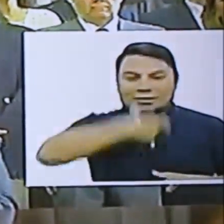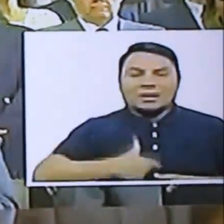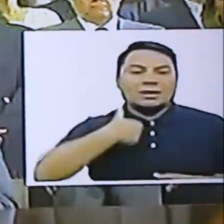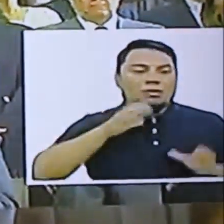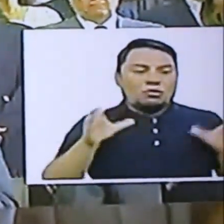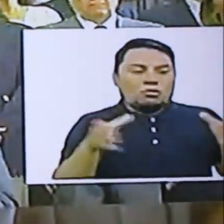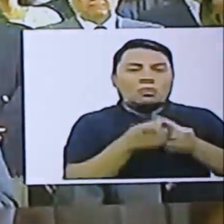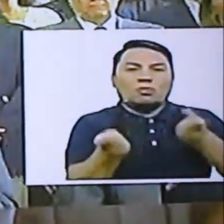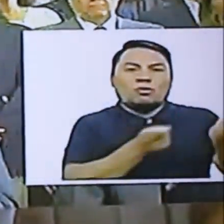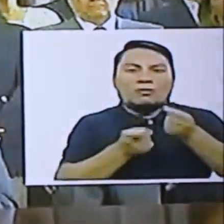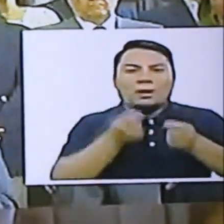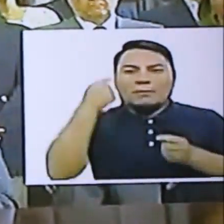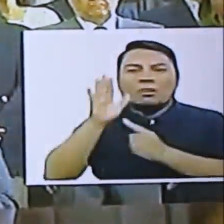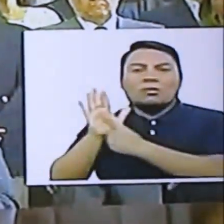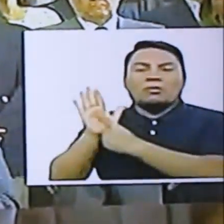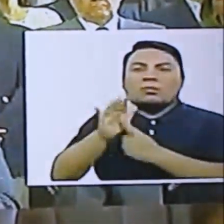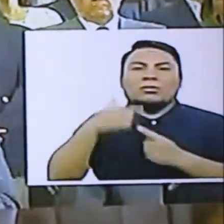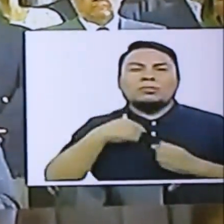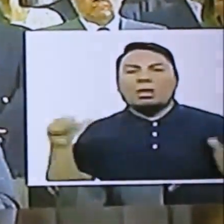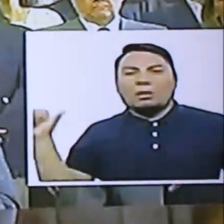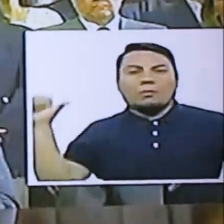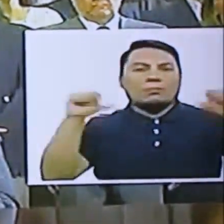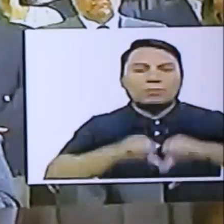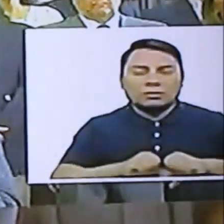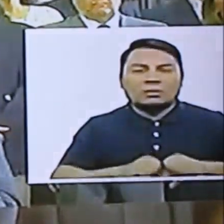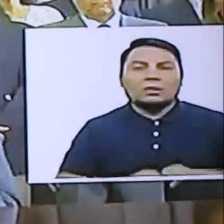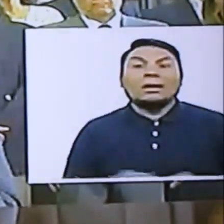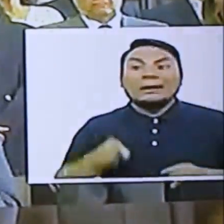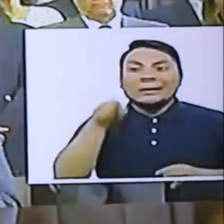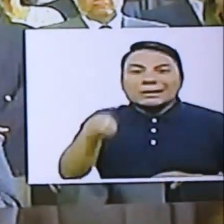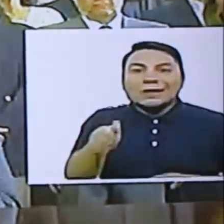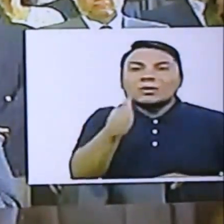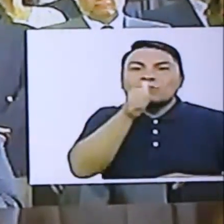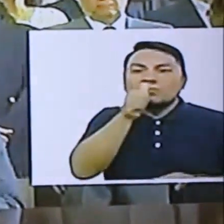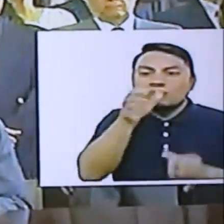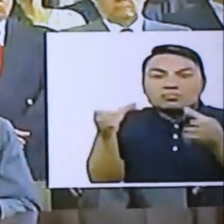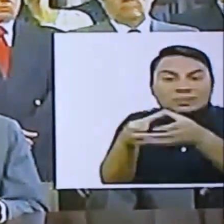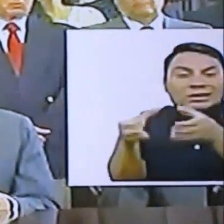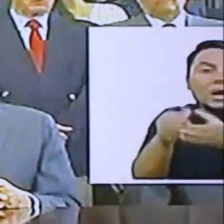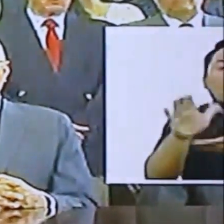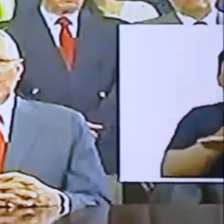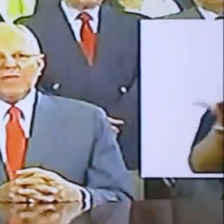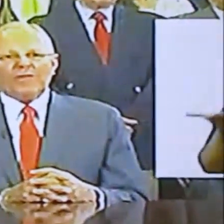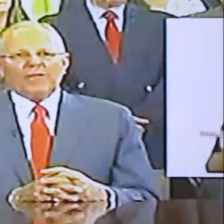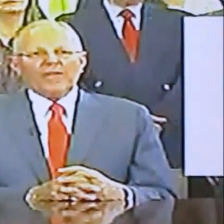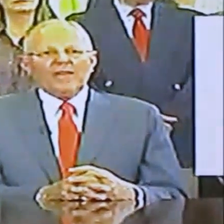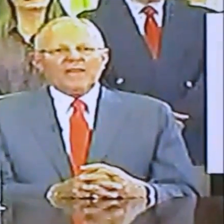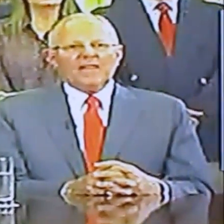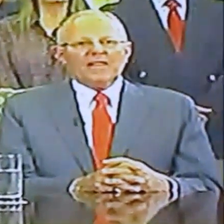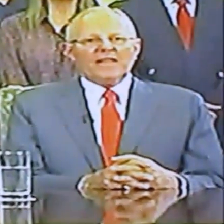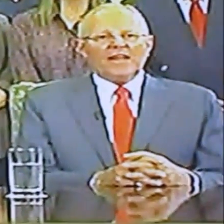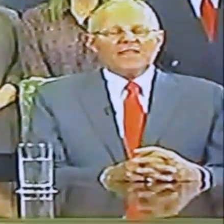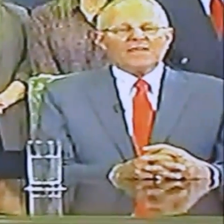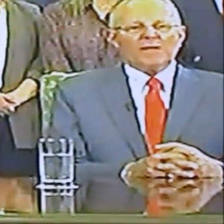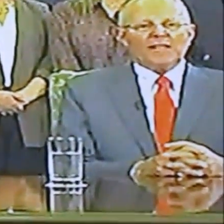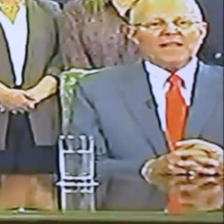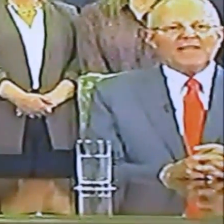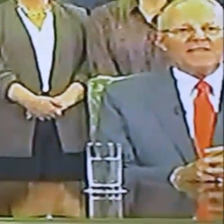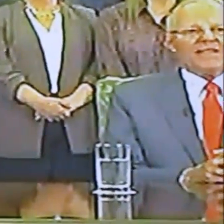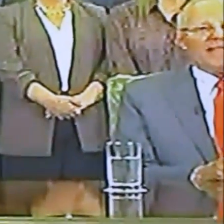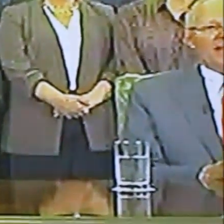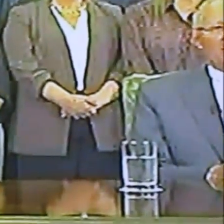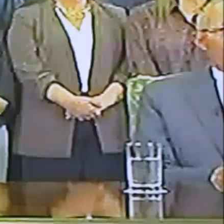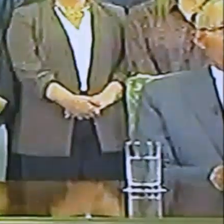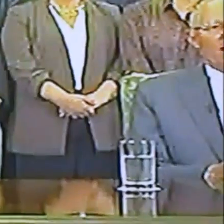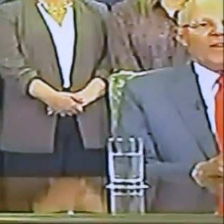Sesiones de la comisión que debían de ser secretas fueron filtradas el mismo día y editadas de